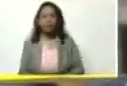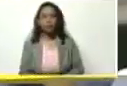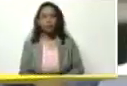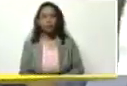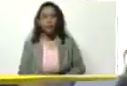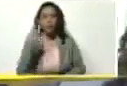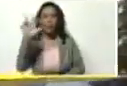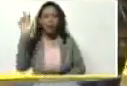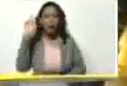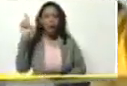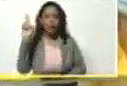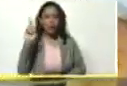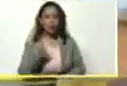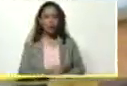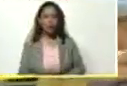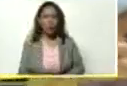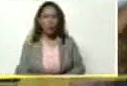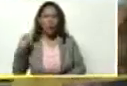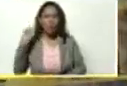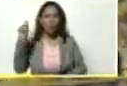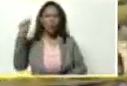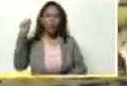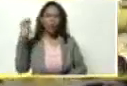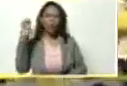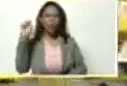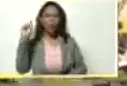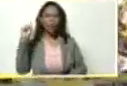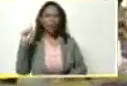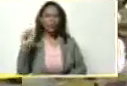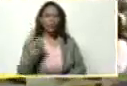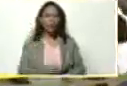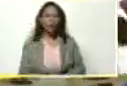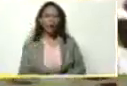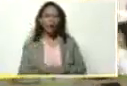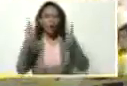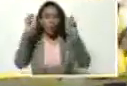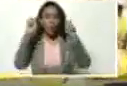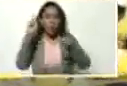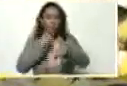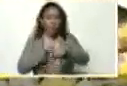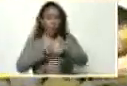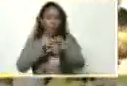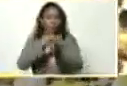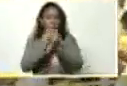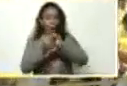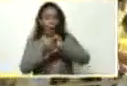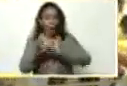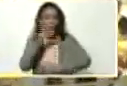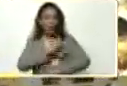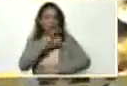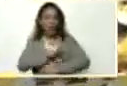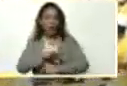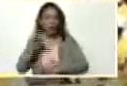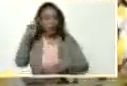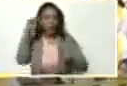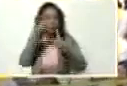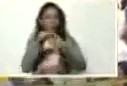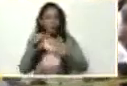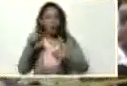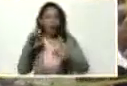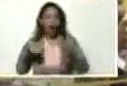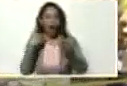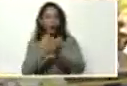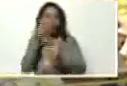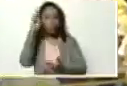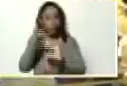Las 3R.net, la nueva época de transición al socialismo, rumbo al 2030,